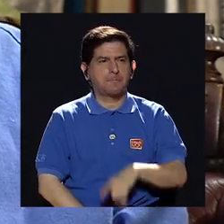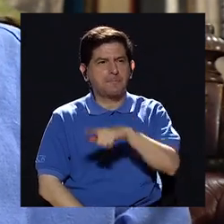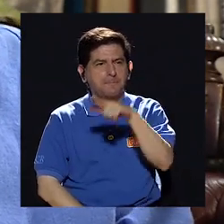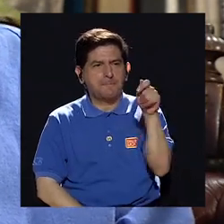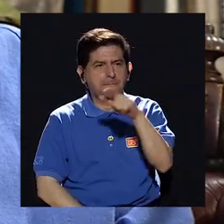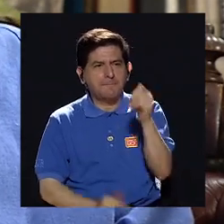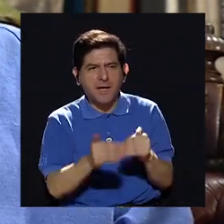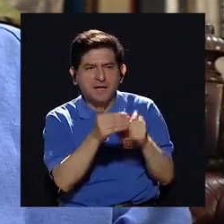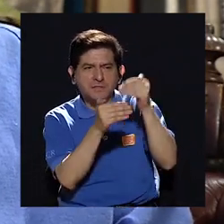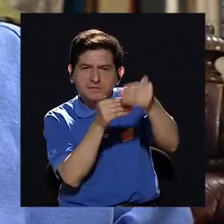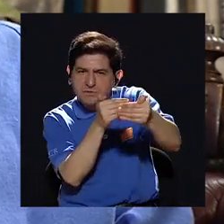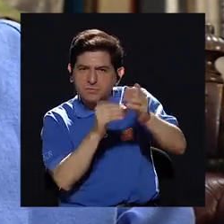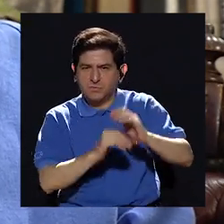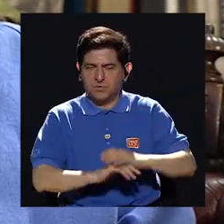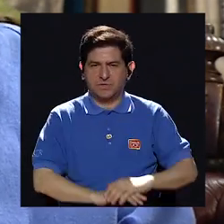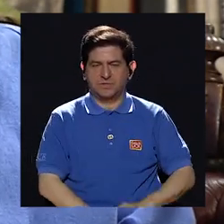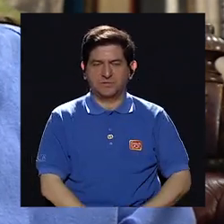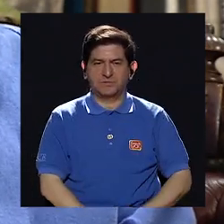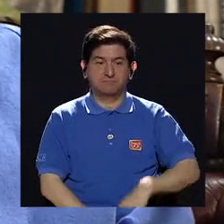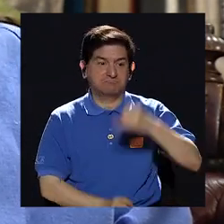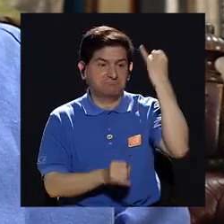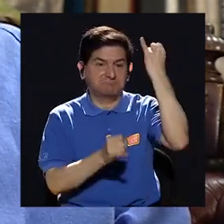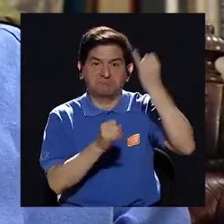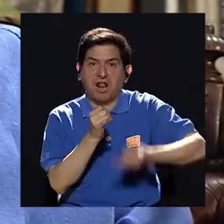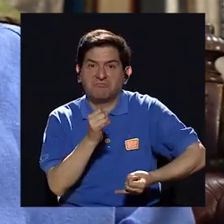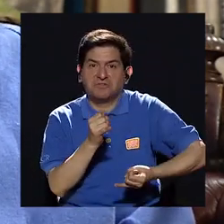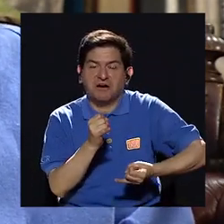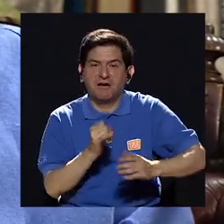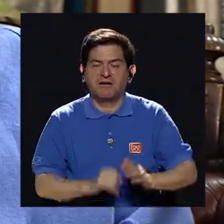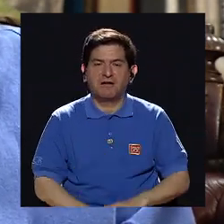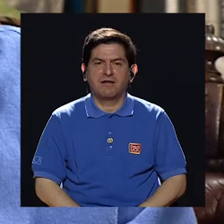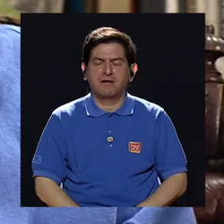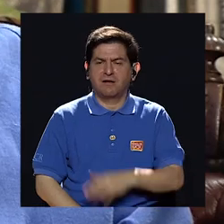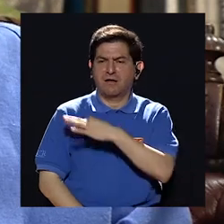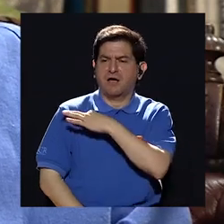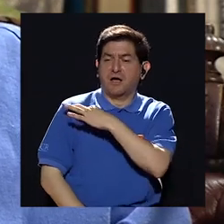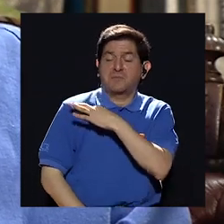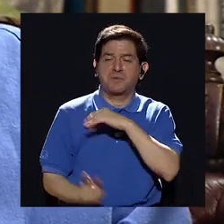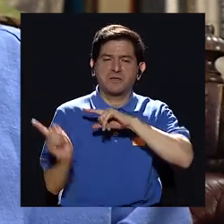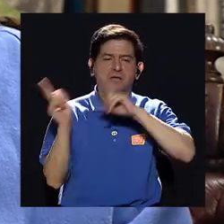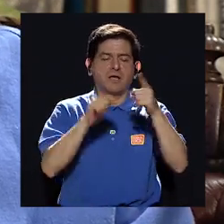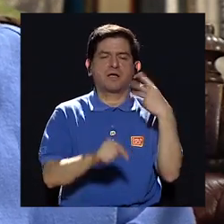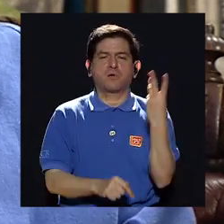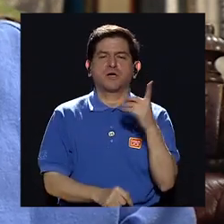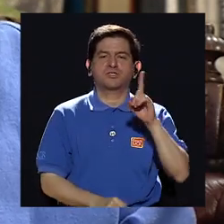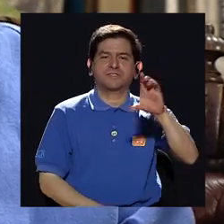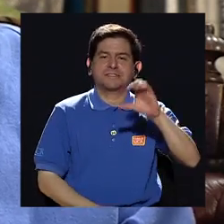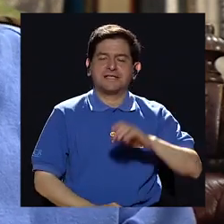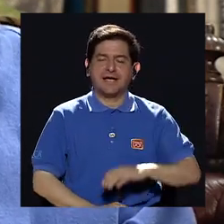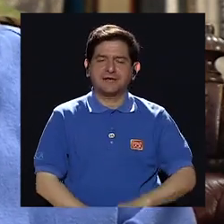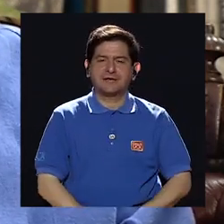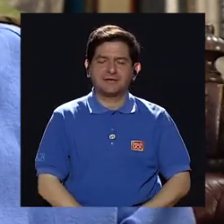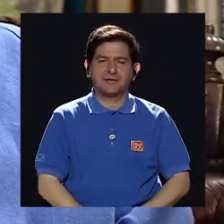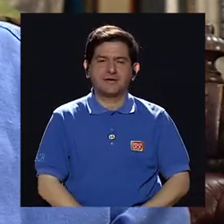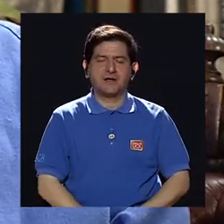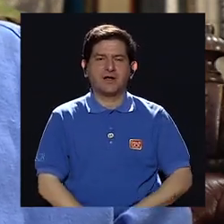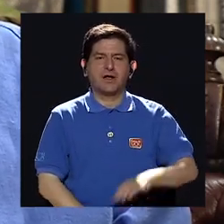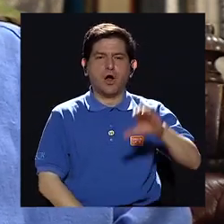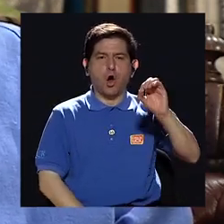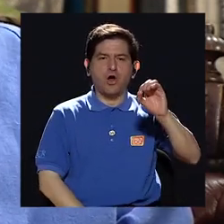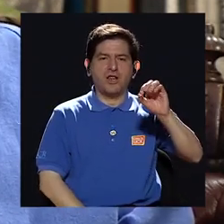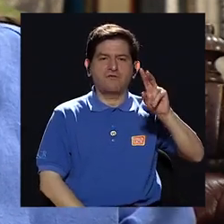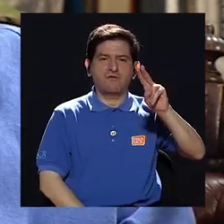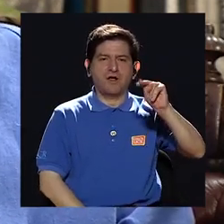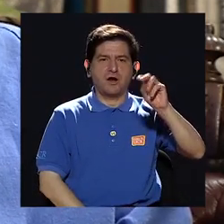unos meses y finalmente se me invita a ir a Washington. Oliver North,